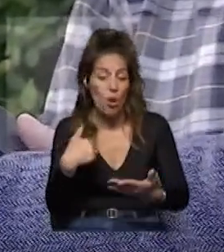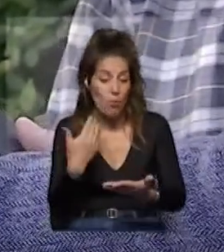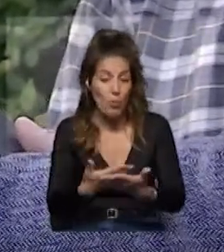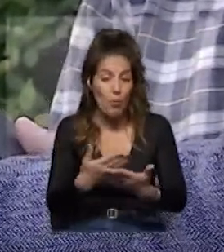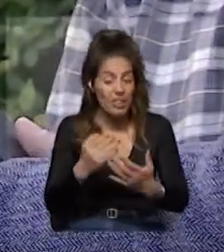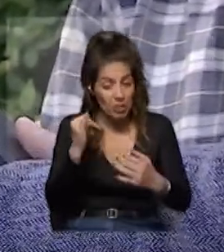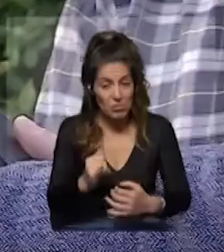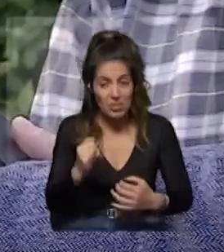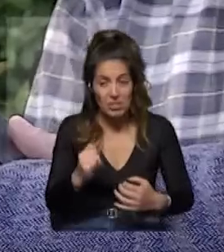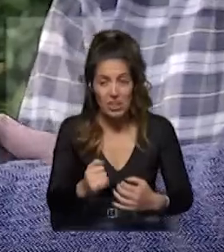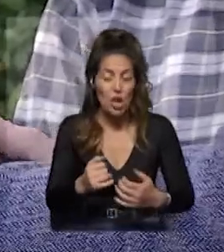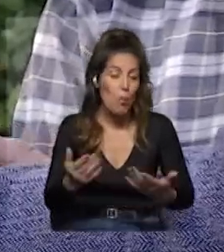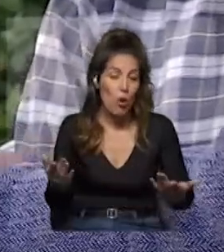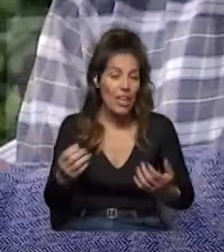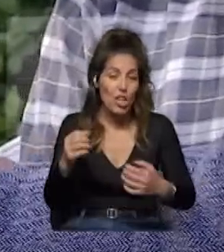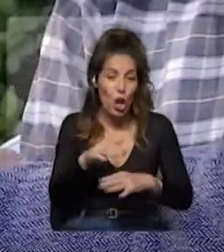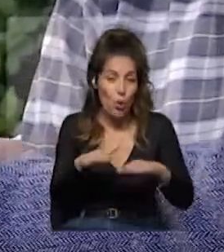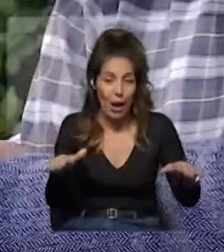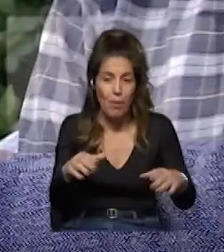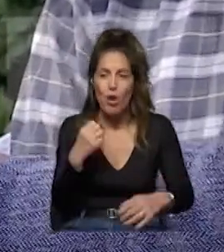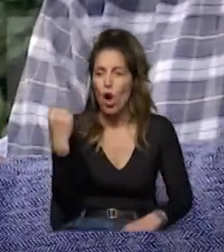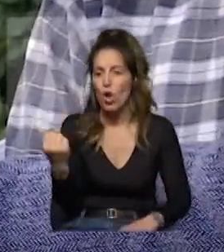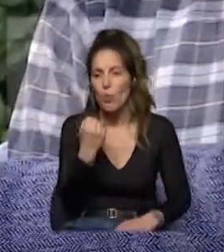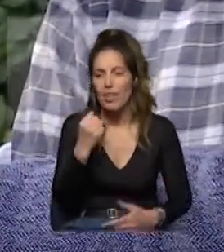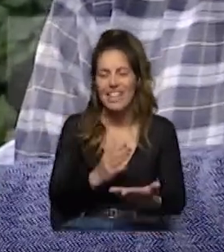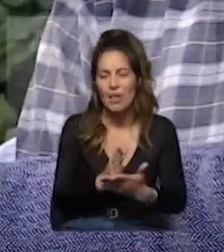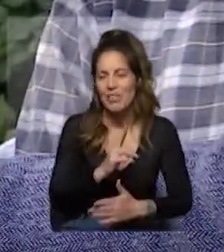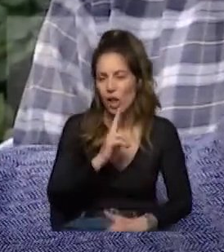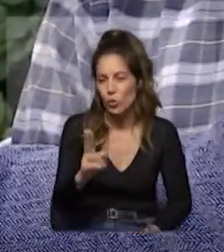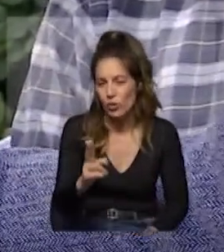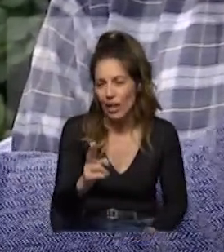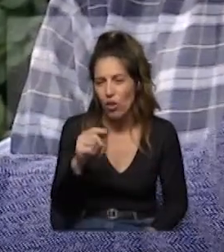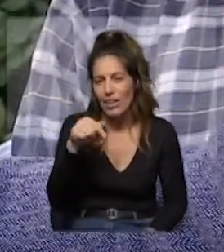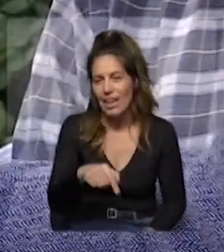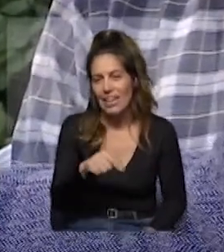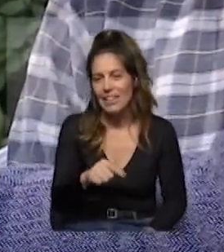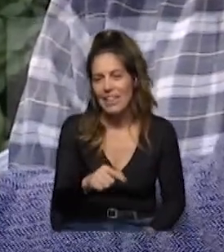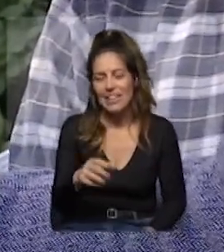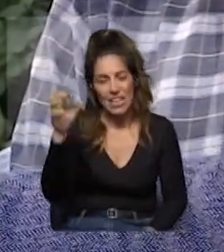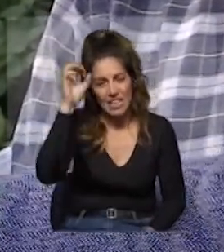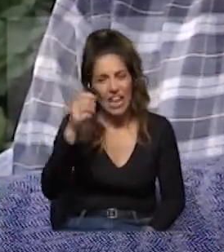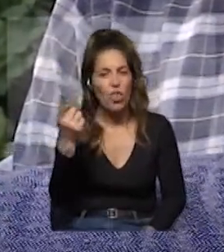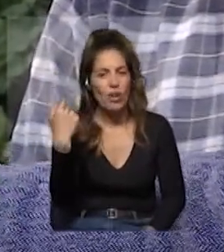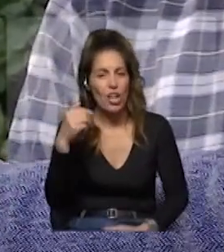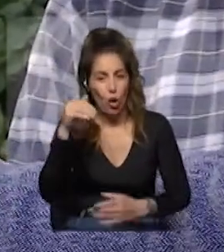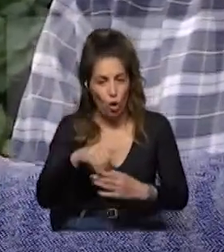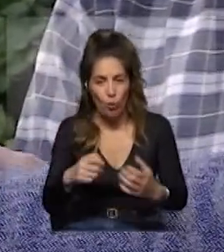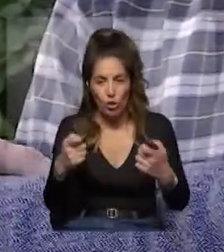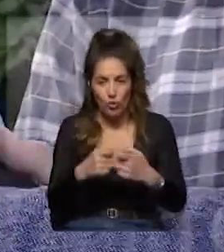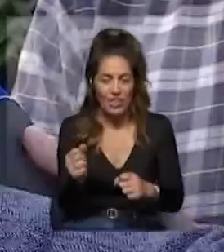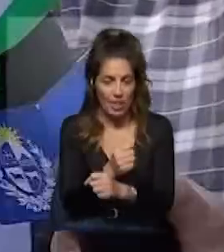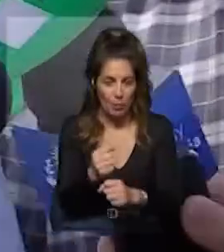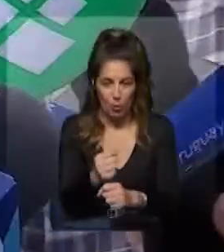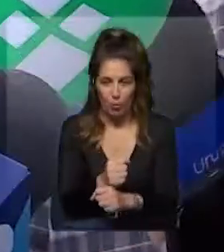debe ser como pasa habitualmente pero lo importante siempre se resultado Y en este caso el senado Ayer con los votos de la coalición se aprobó la